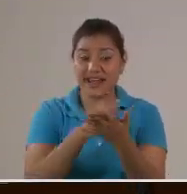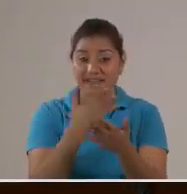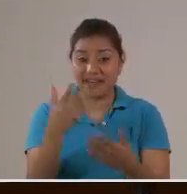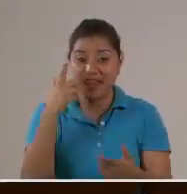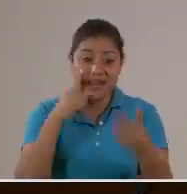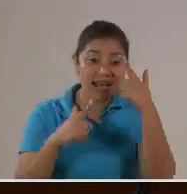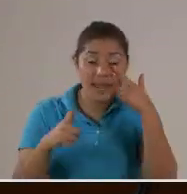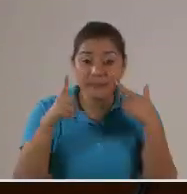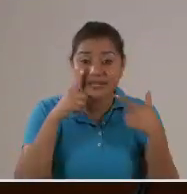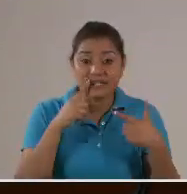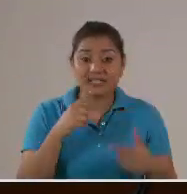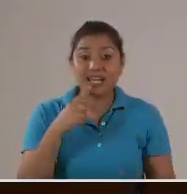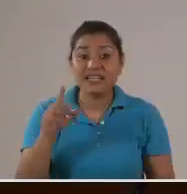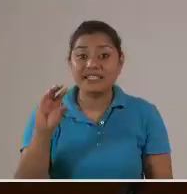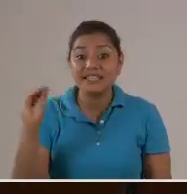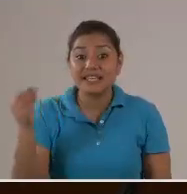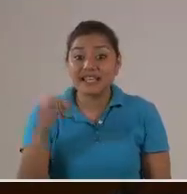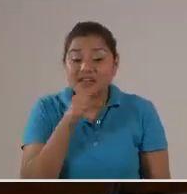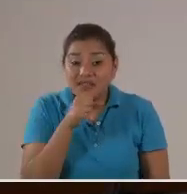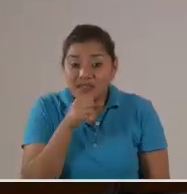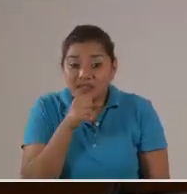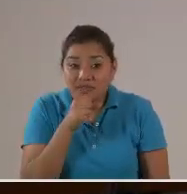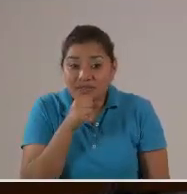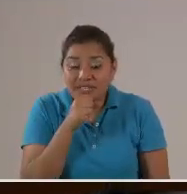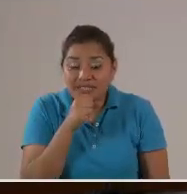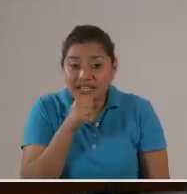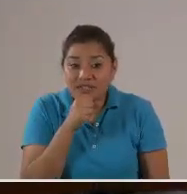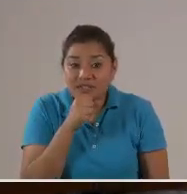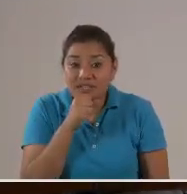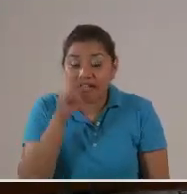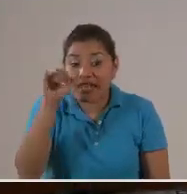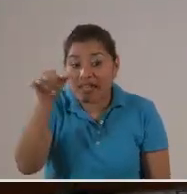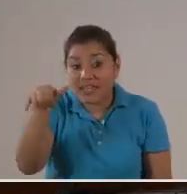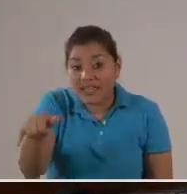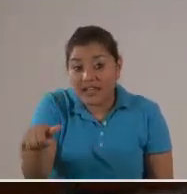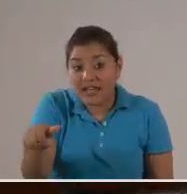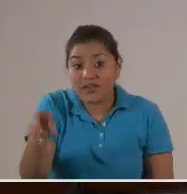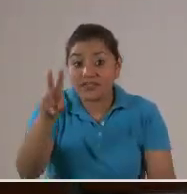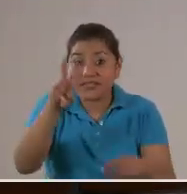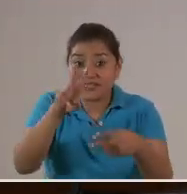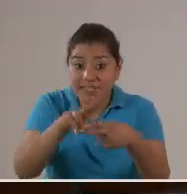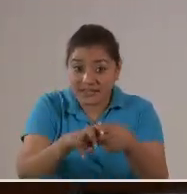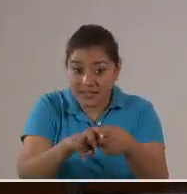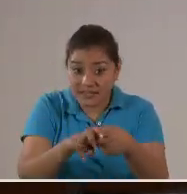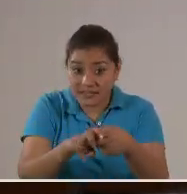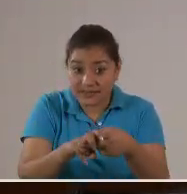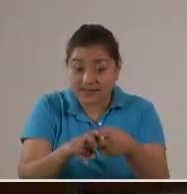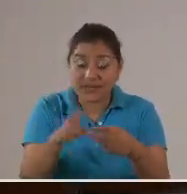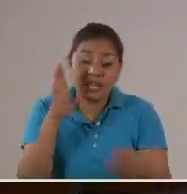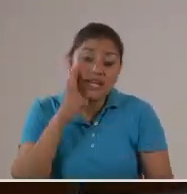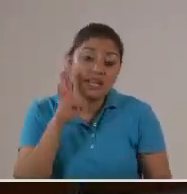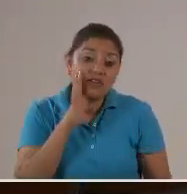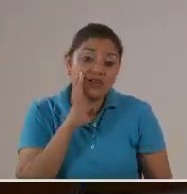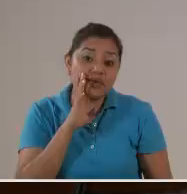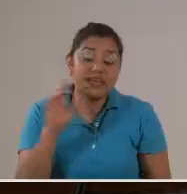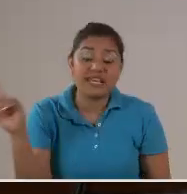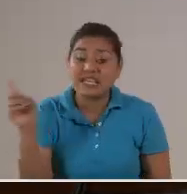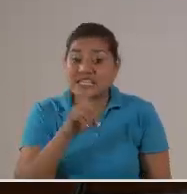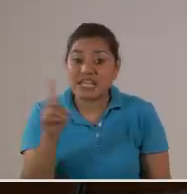que los ancianos dejaron de sentarse a las puertas y los jóvenes dejaron de tocar sus